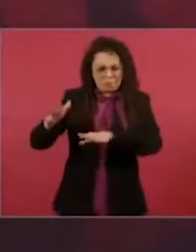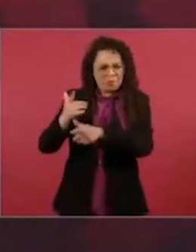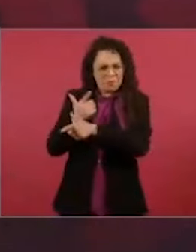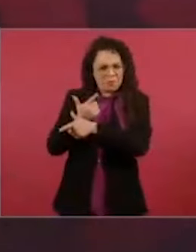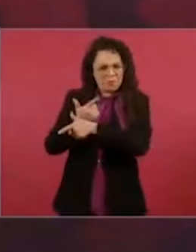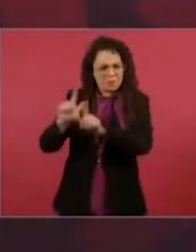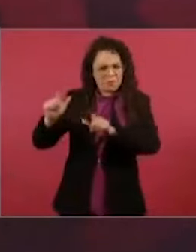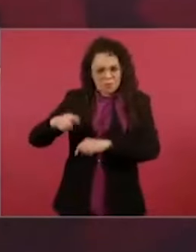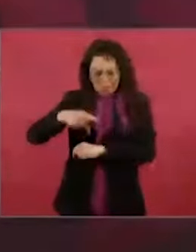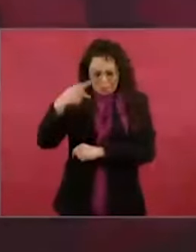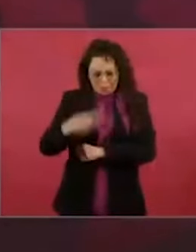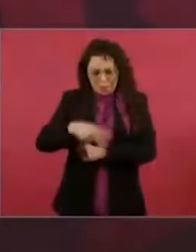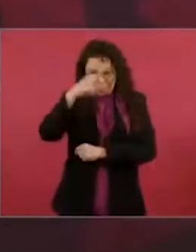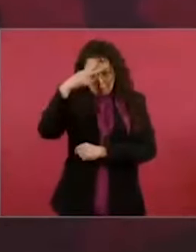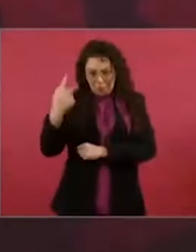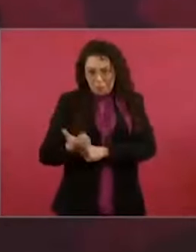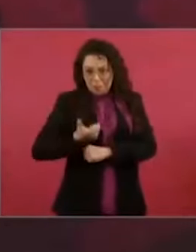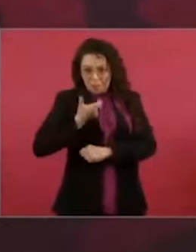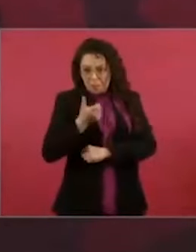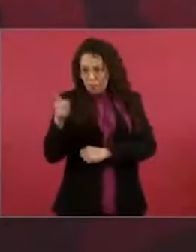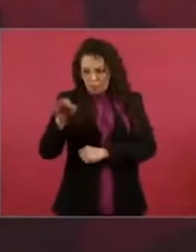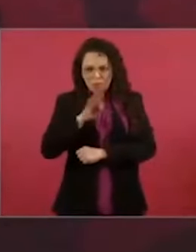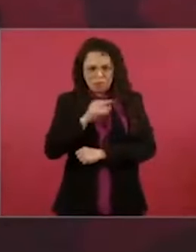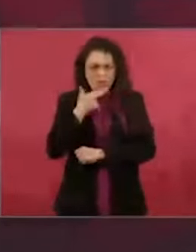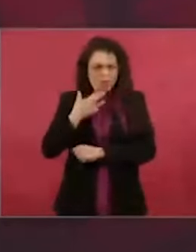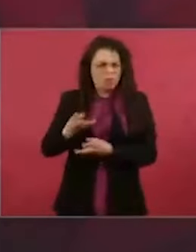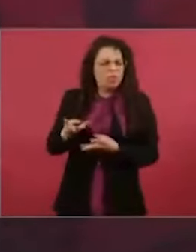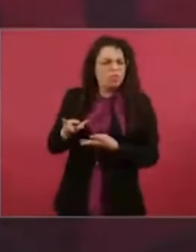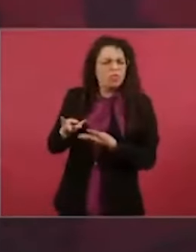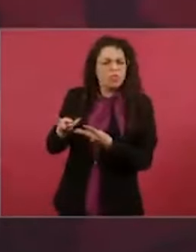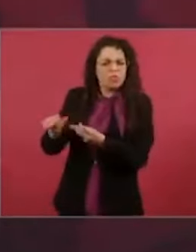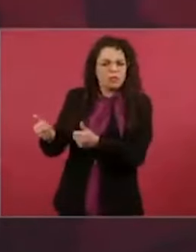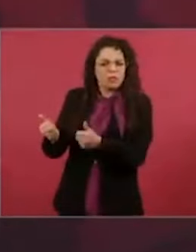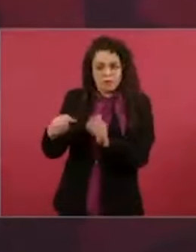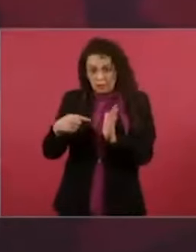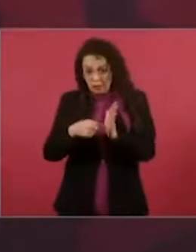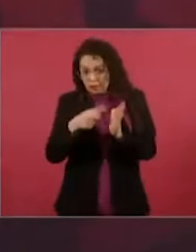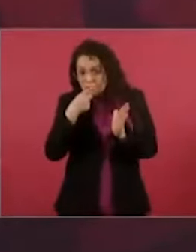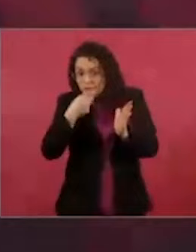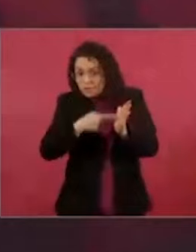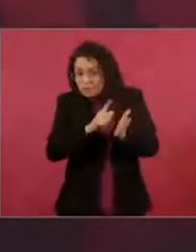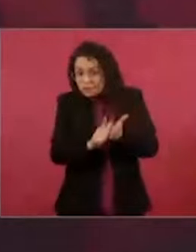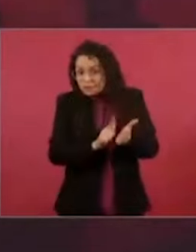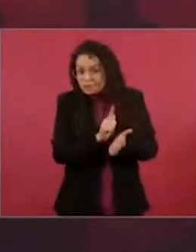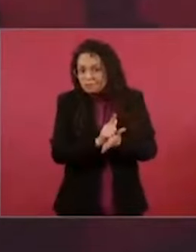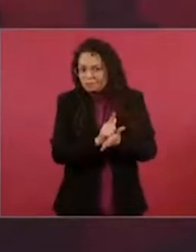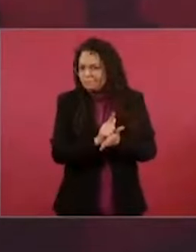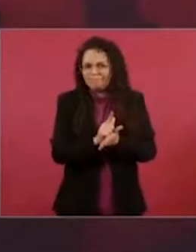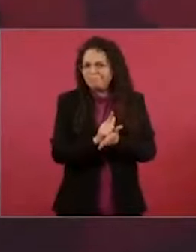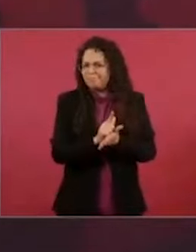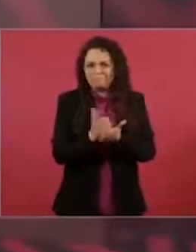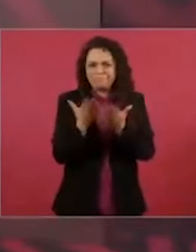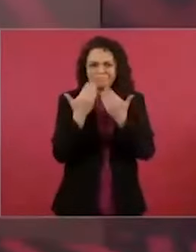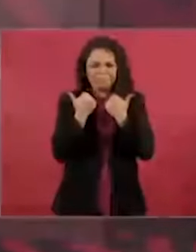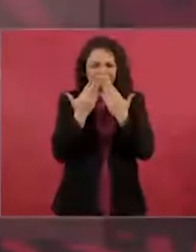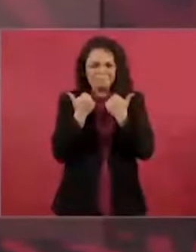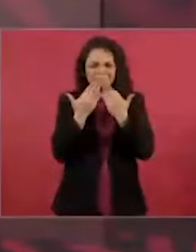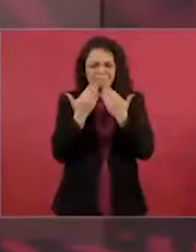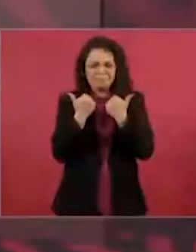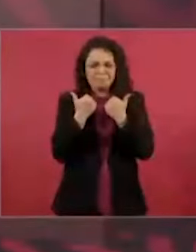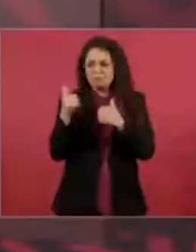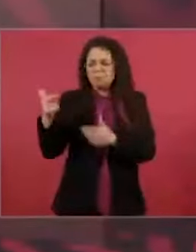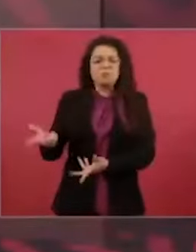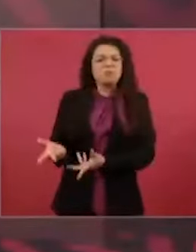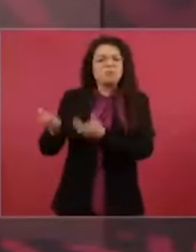y que en algunas partes del país se puede encontrar esta canasta básica de 24 productos en precios que oscilan